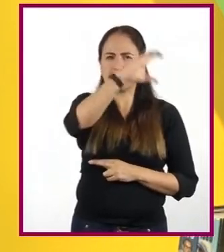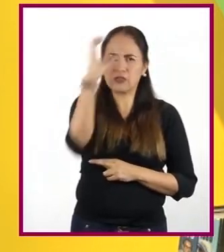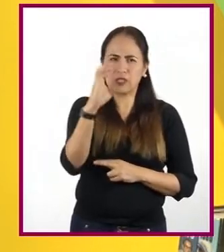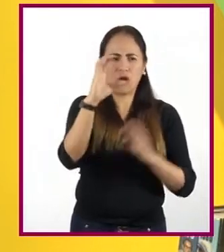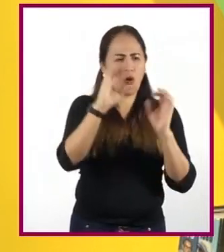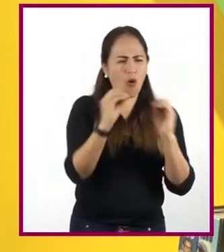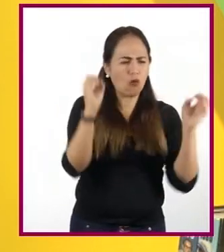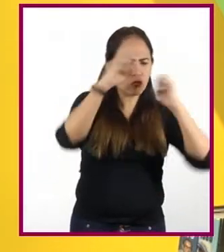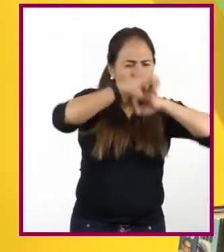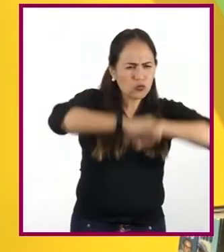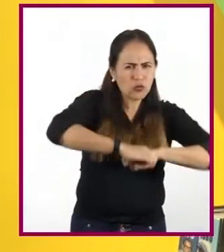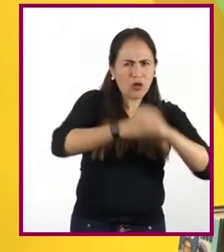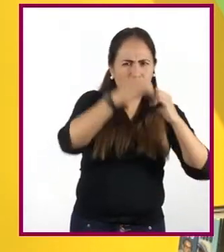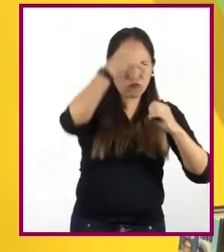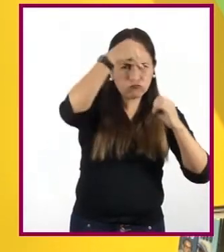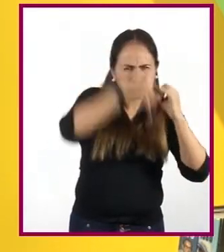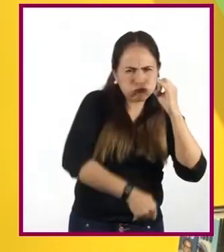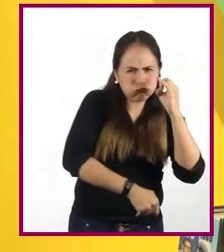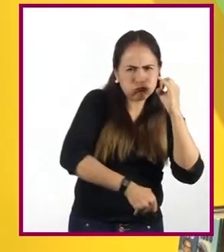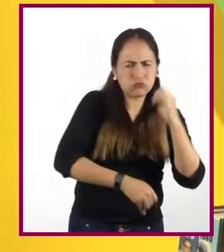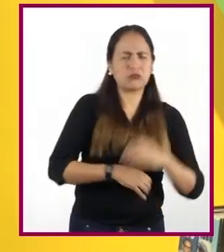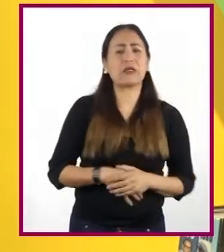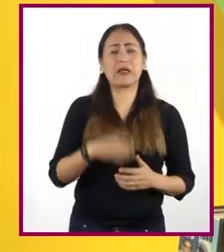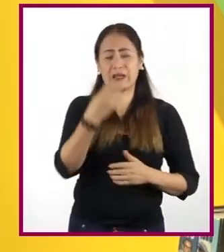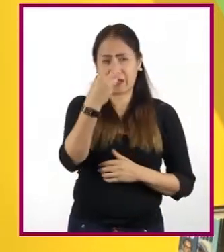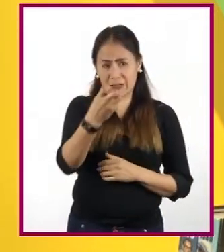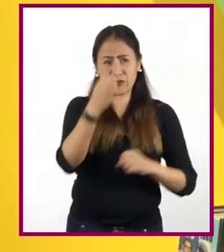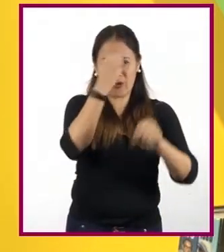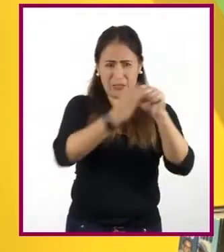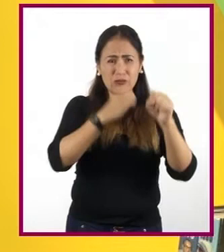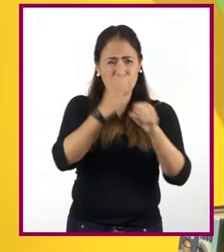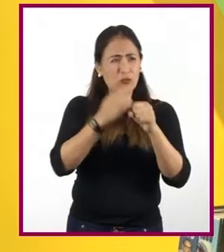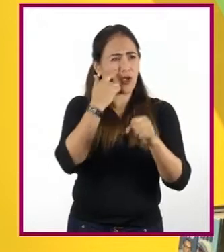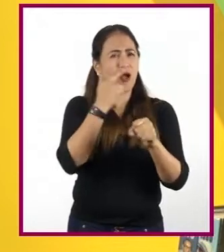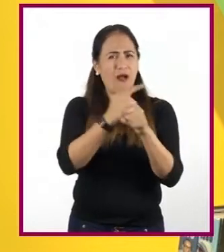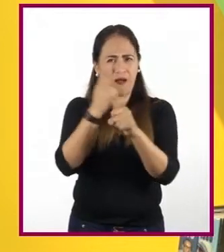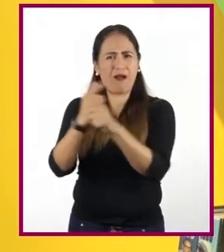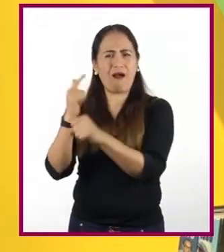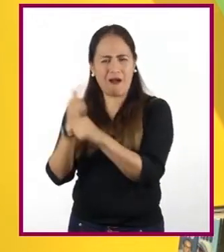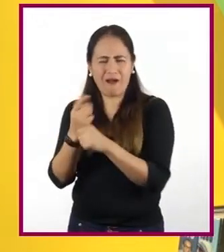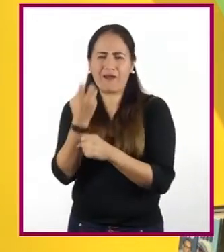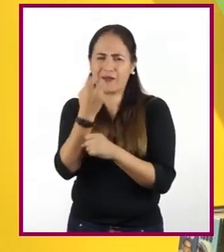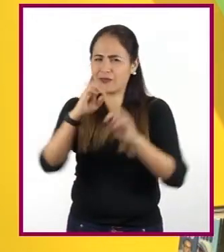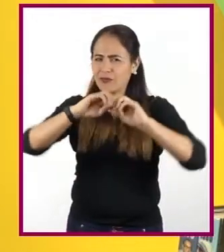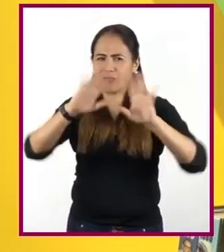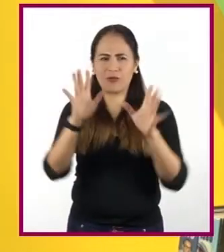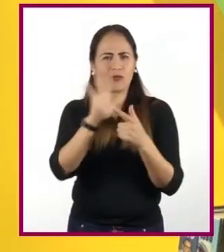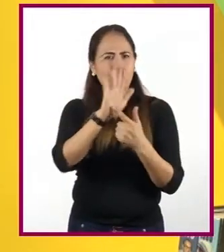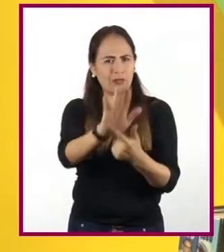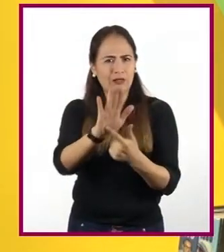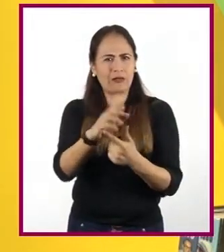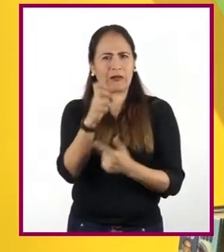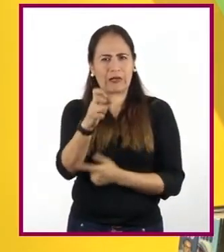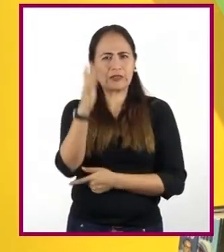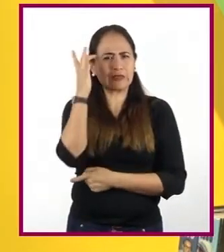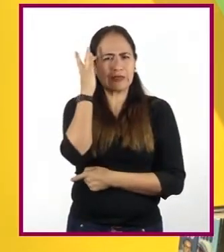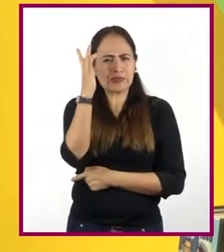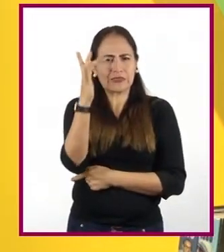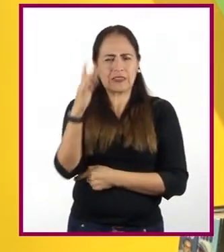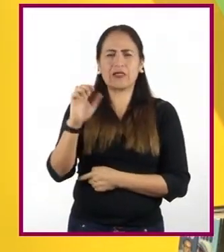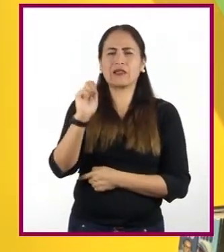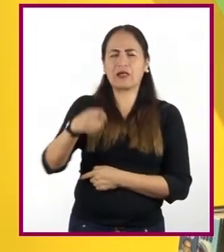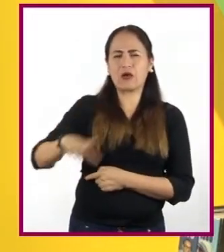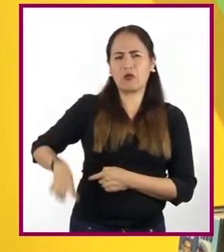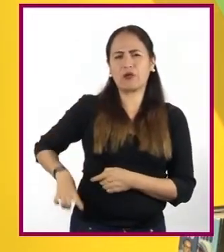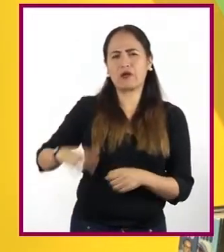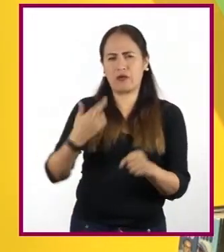o el inframundo. Así lo muestran sus esculturas halladas que personifican el carácter sagrado de los gobernantes y